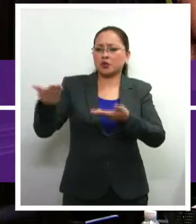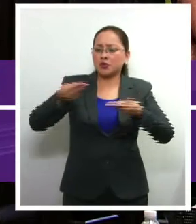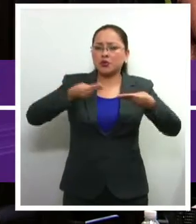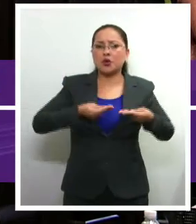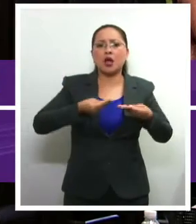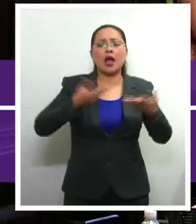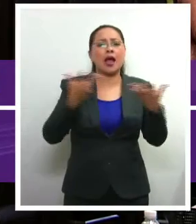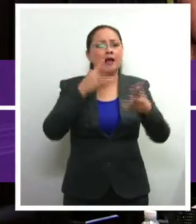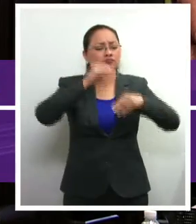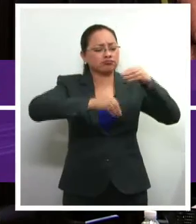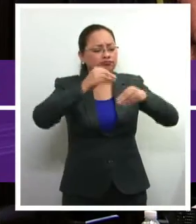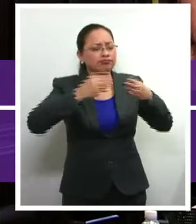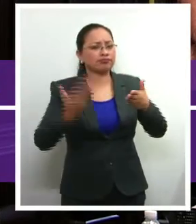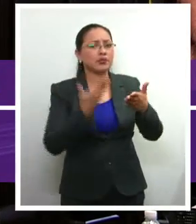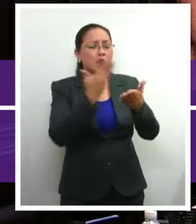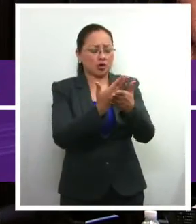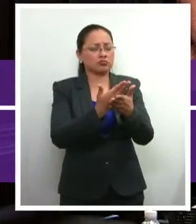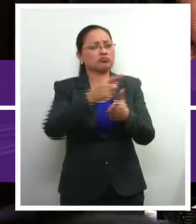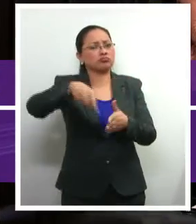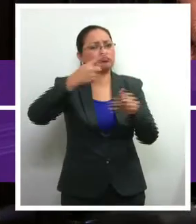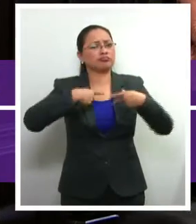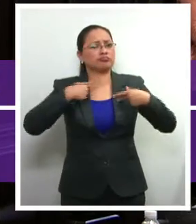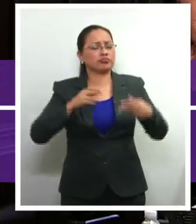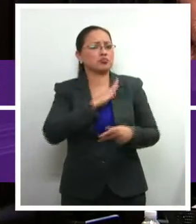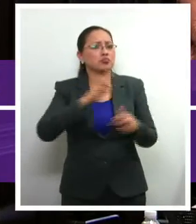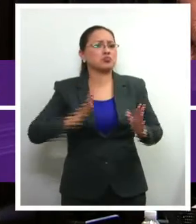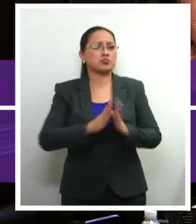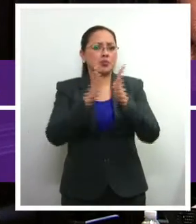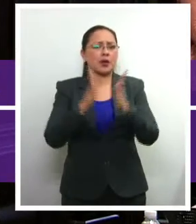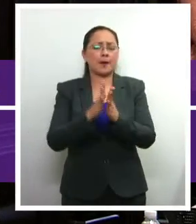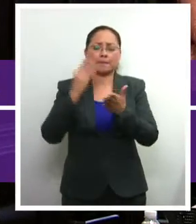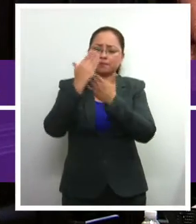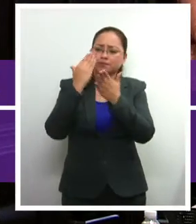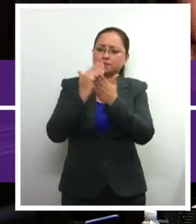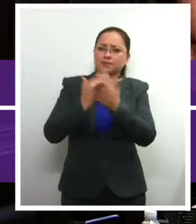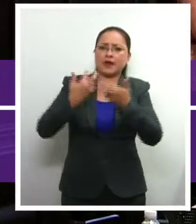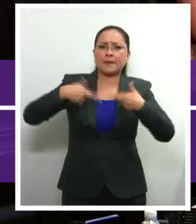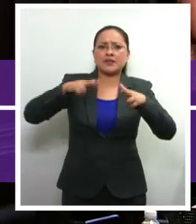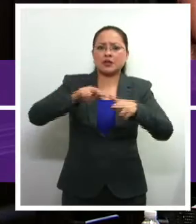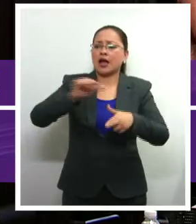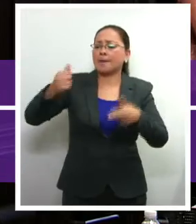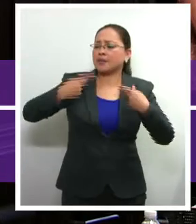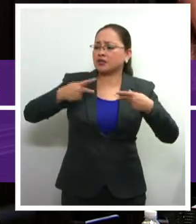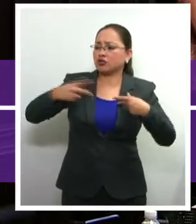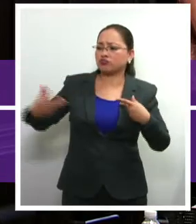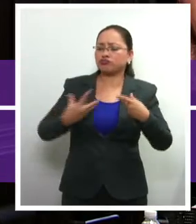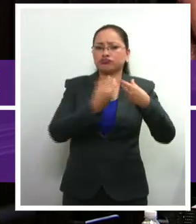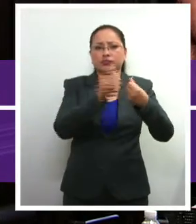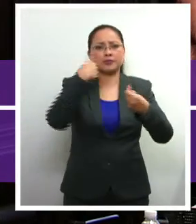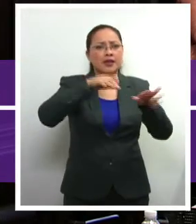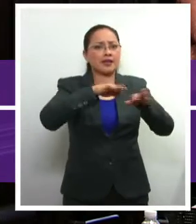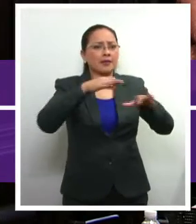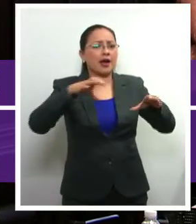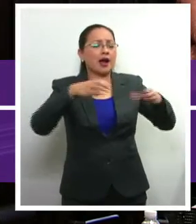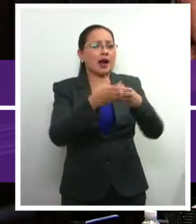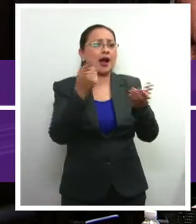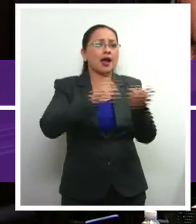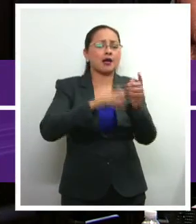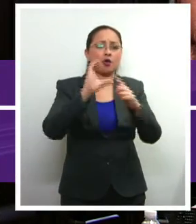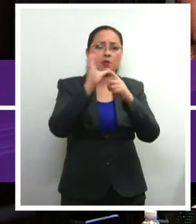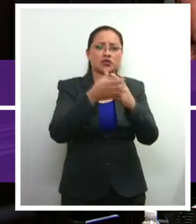y construcción de propuestas, el establecimiento de mecanismos de representación ciudadana en los trabajos en